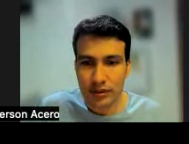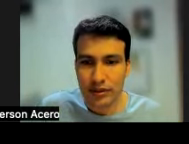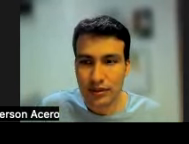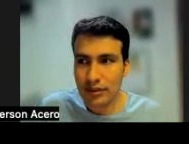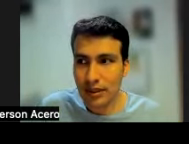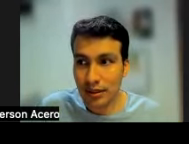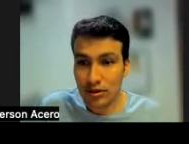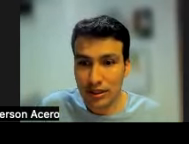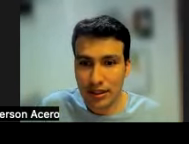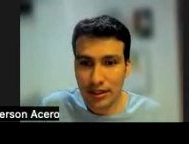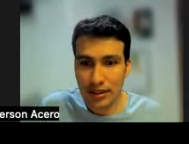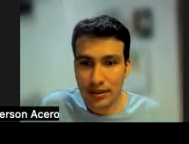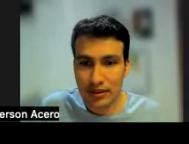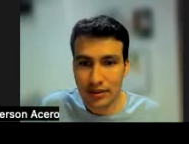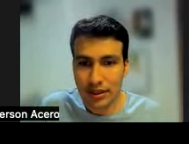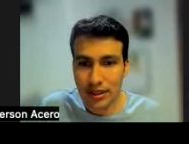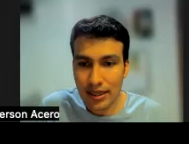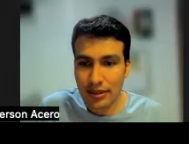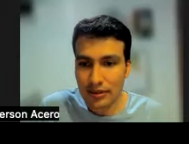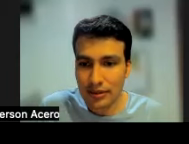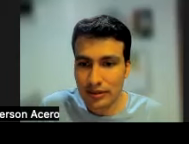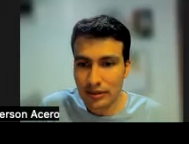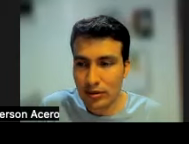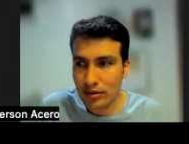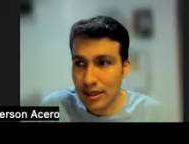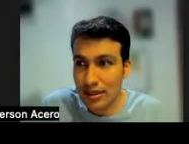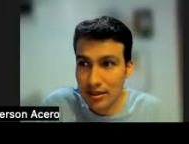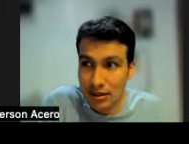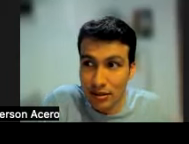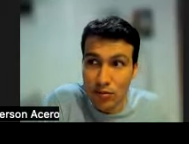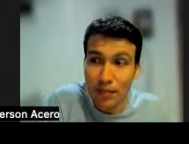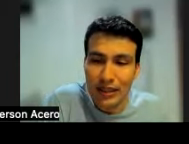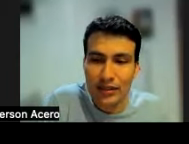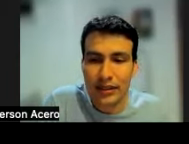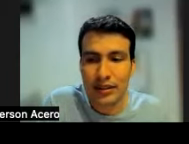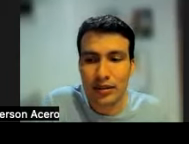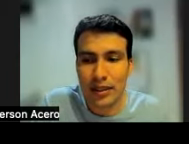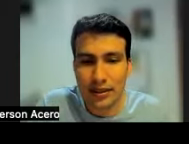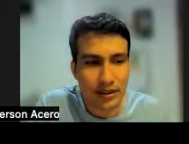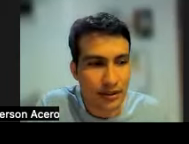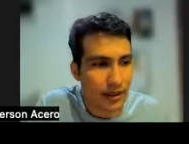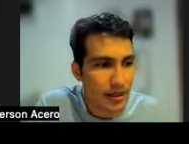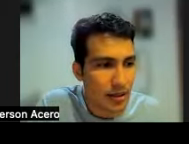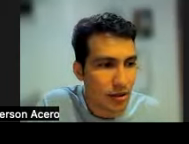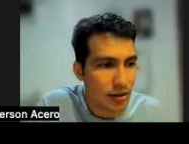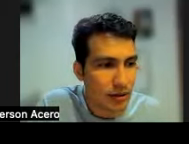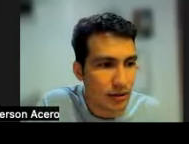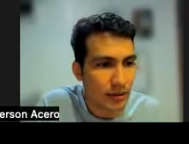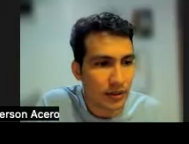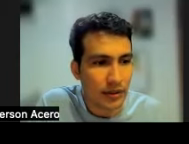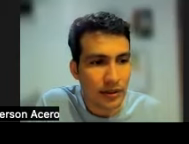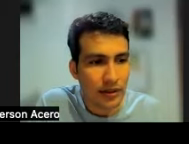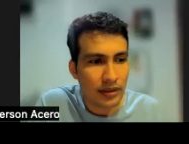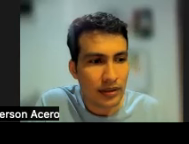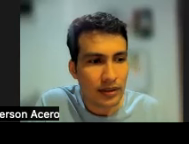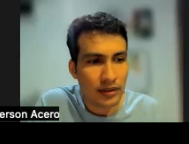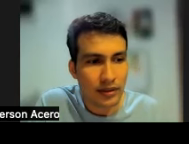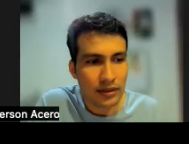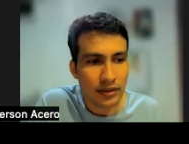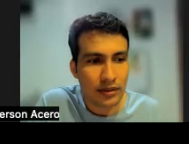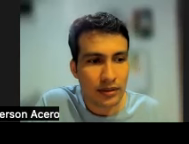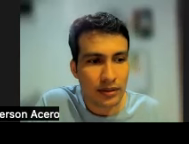posición en reconocer que él, ¿no?, o que en sus manos está el tomar esas decisiones, ¿no? but